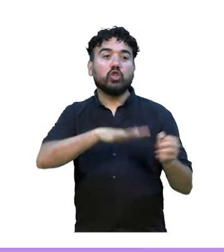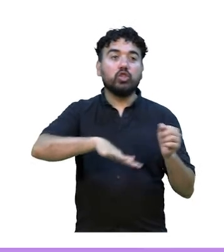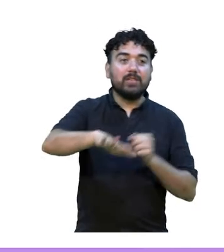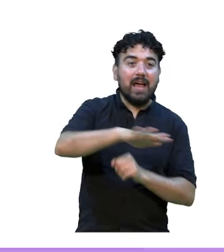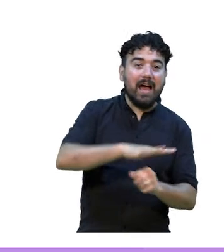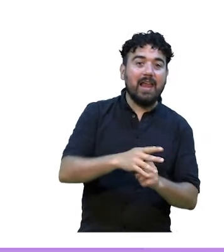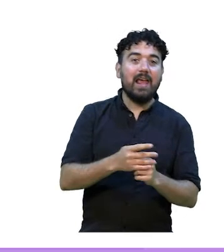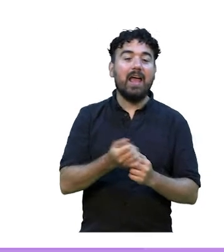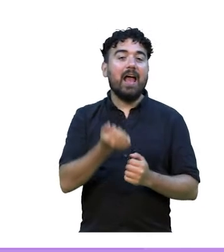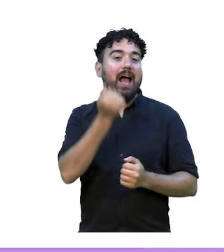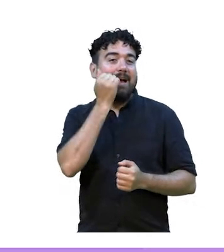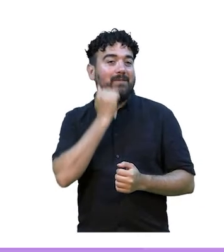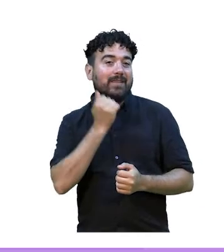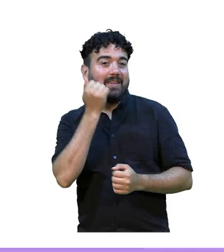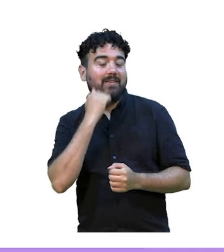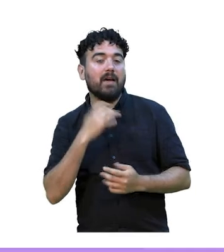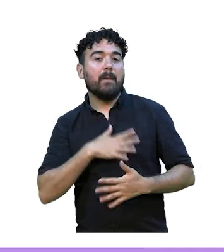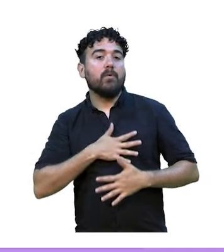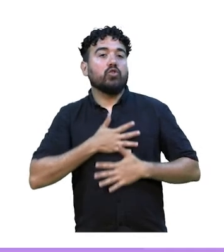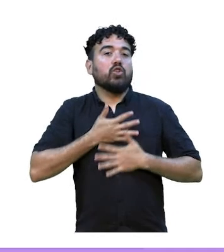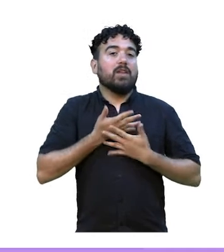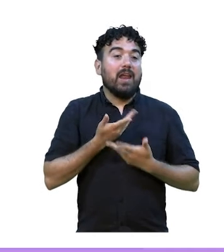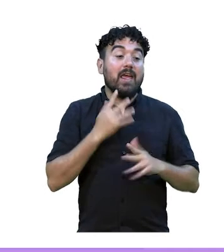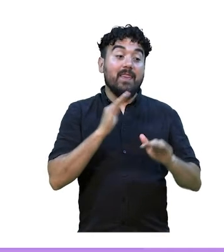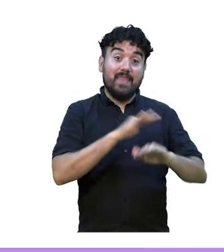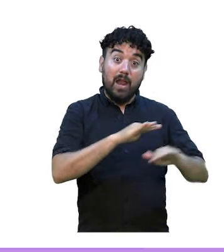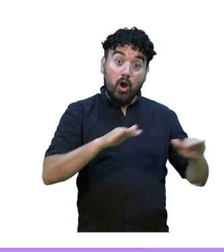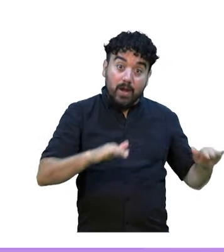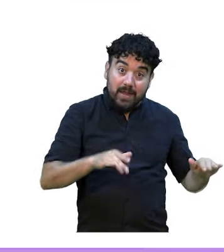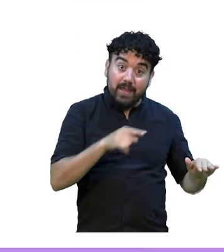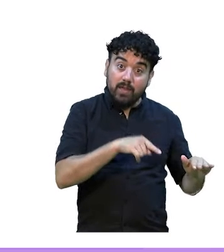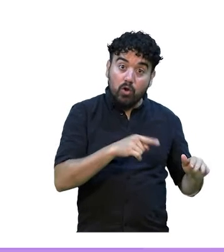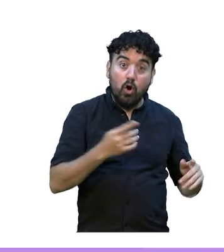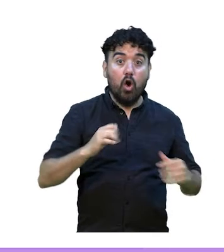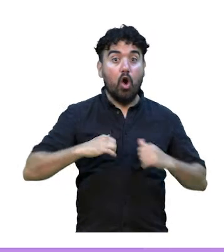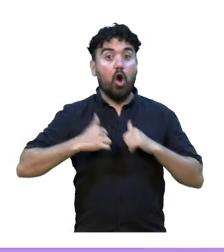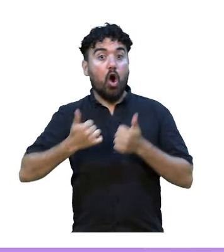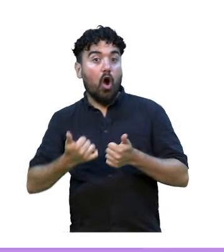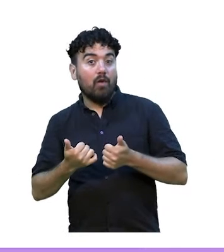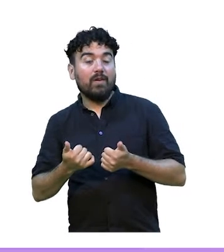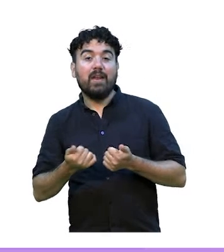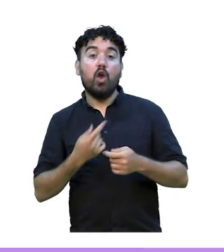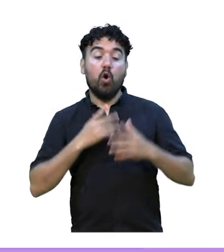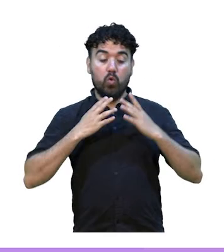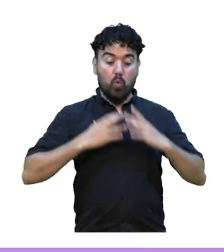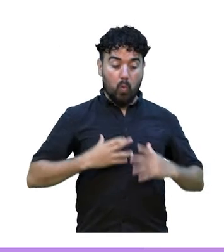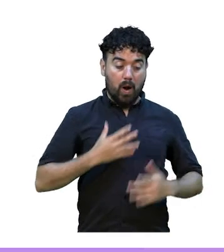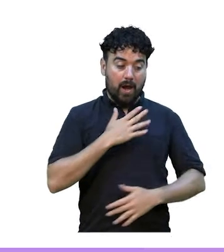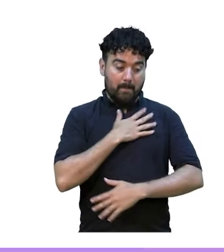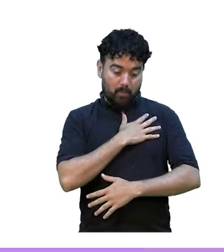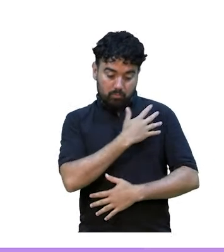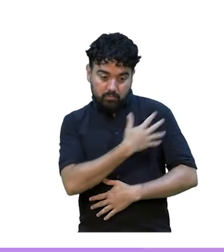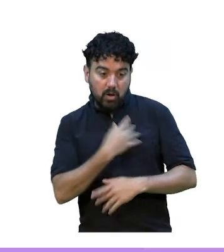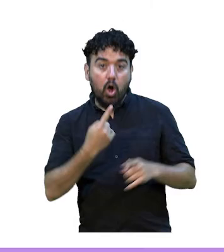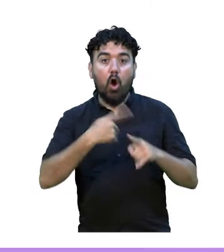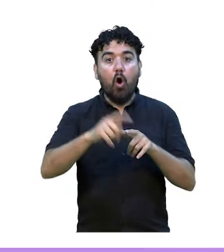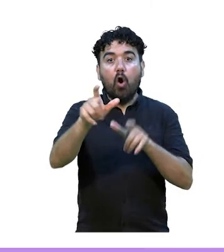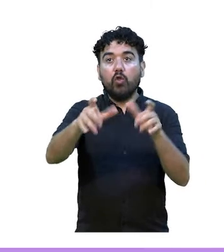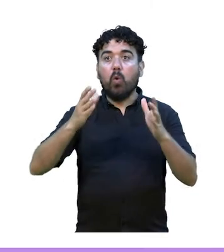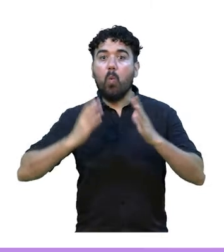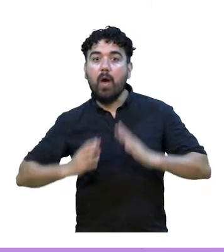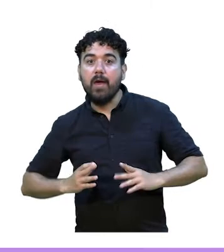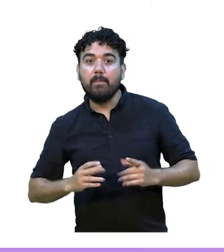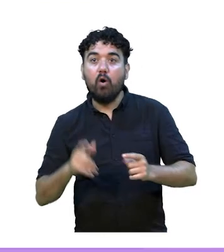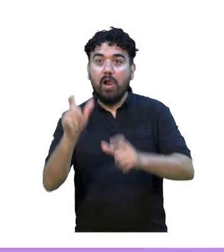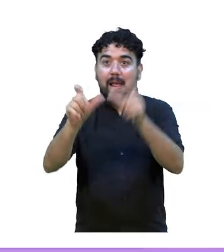sociales, afectivas, emocionales que deben tener las niñeces y las adolescencias con su cuerpo, con los otros cuerpos,